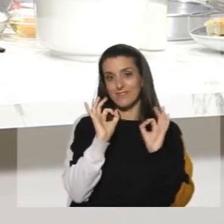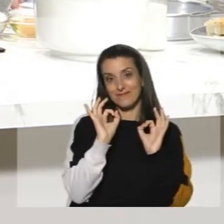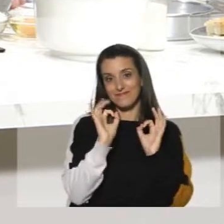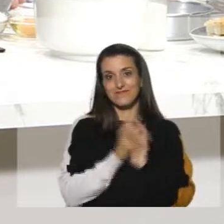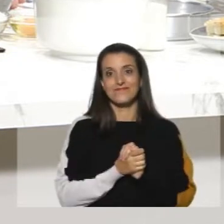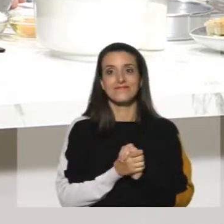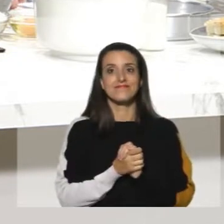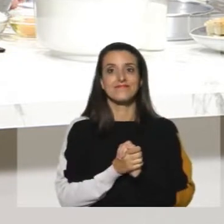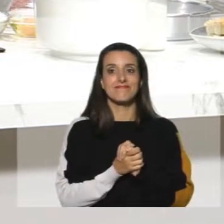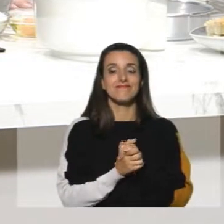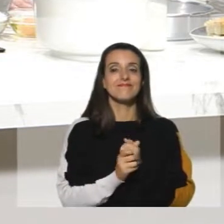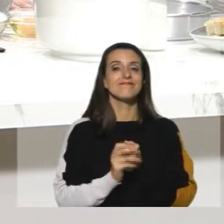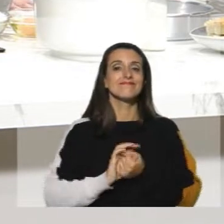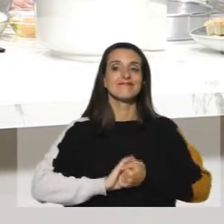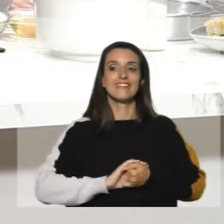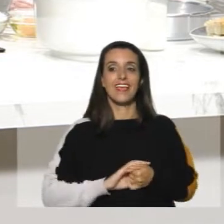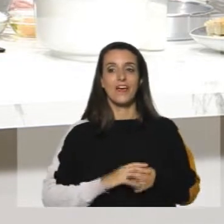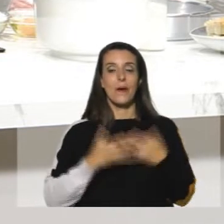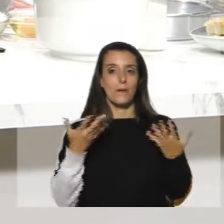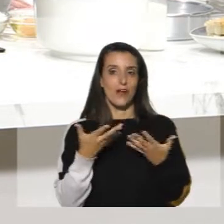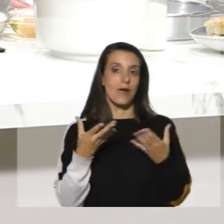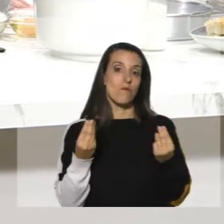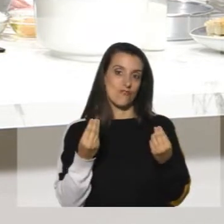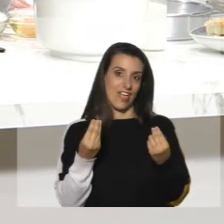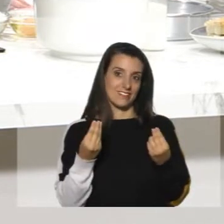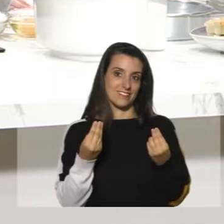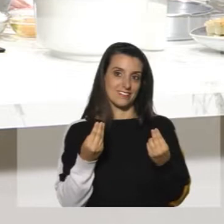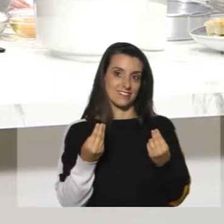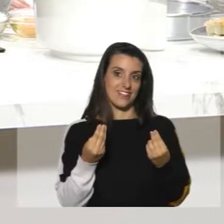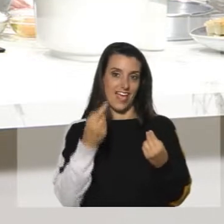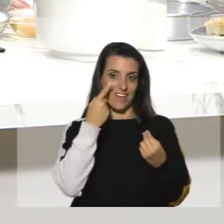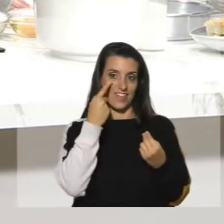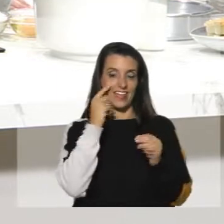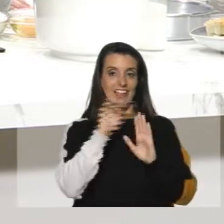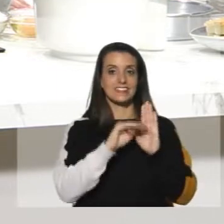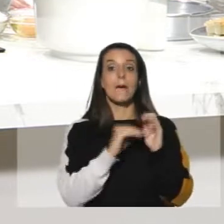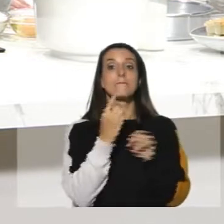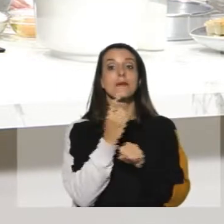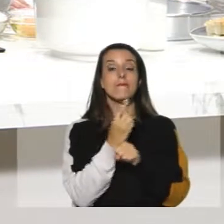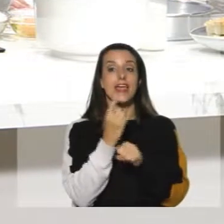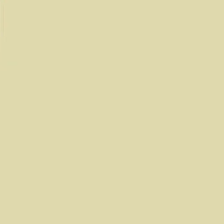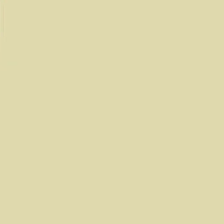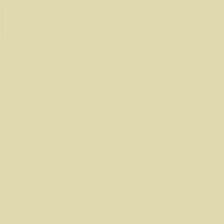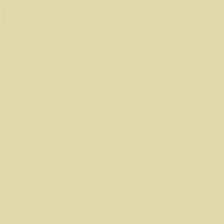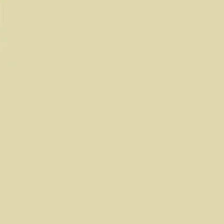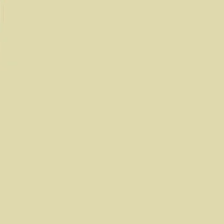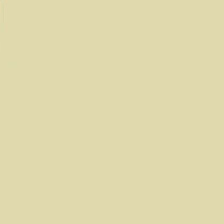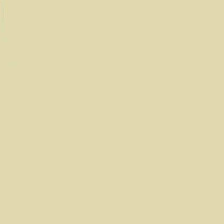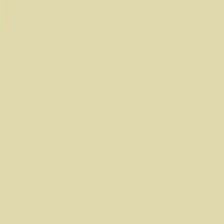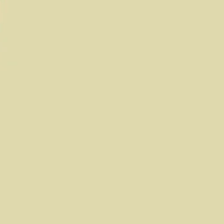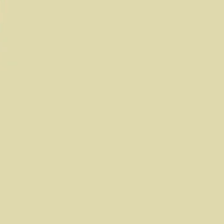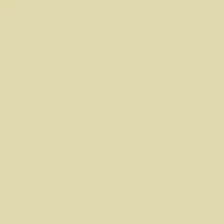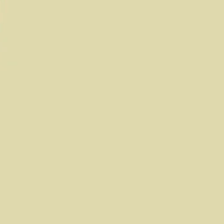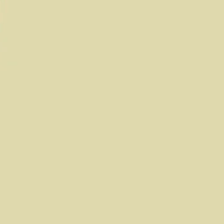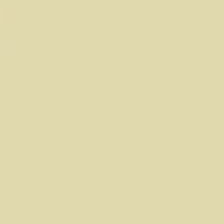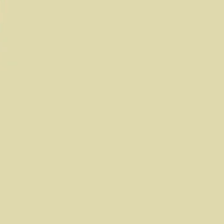la receta. Bueno, vamos con la receta, que son muchas, muchas, muchas. Exactamente. La primera es la torta de manteca, que